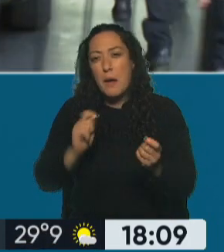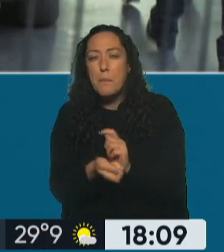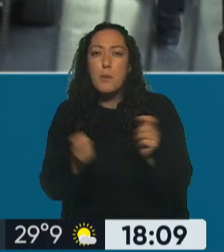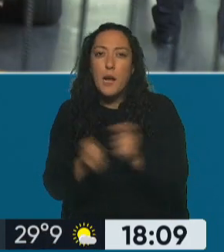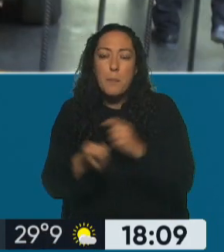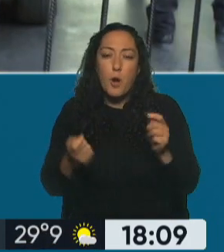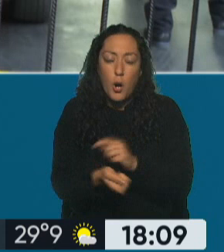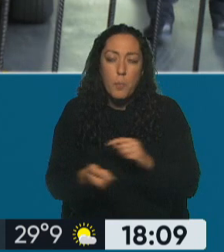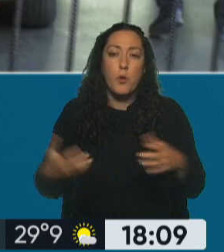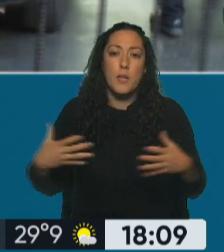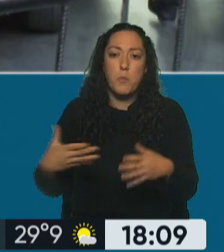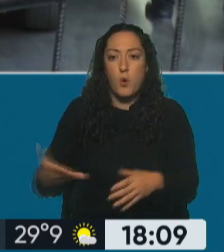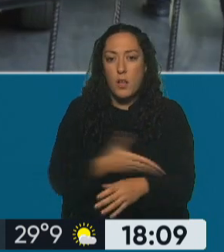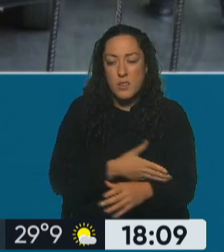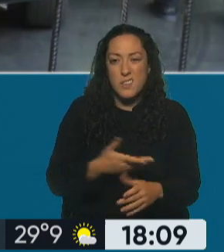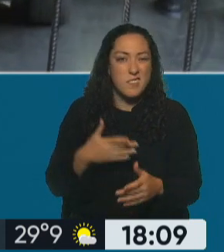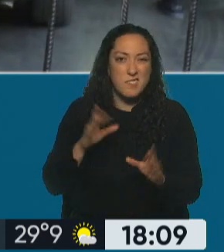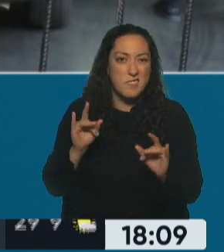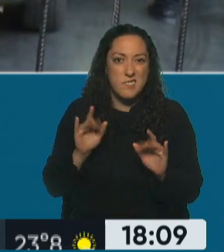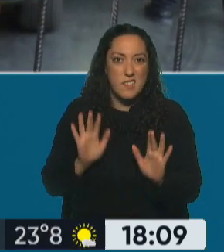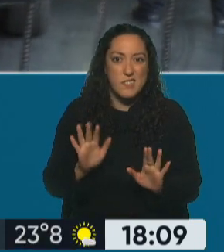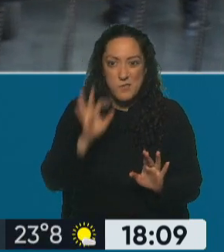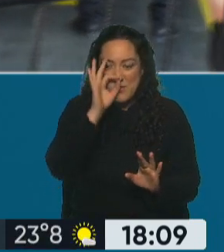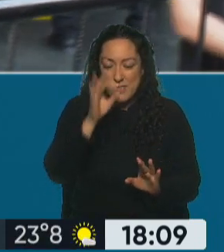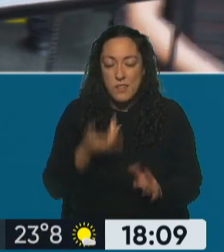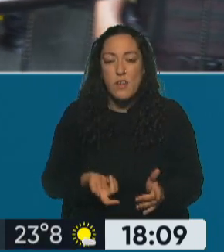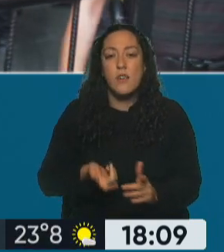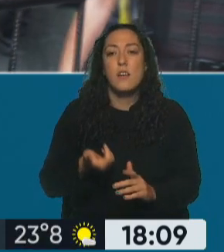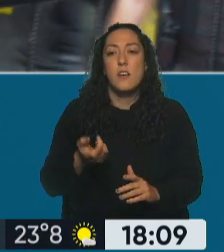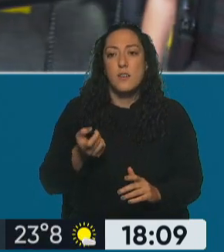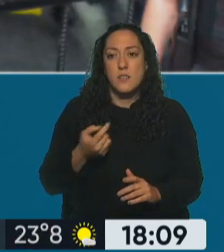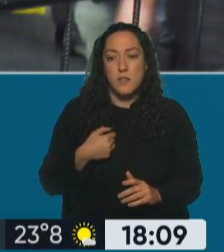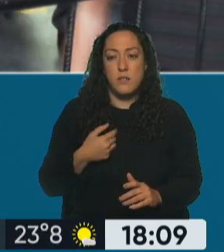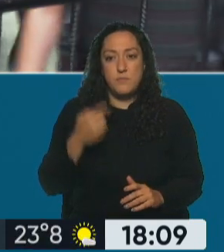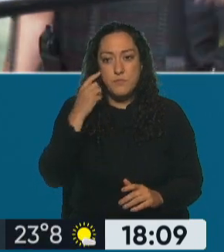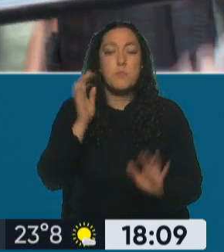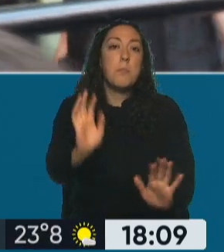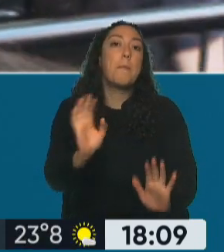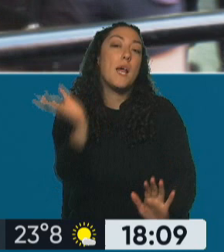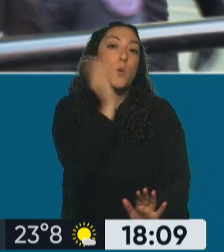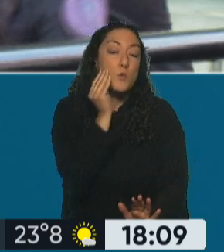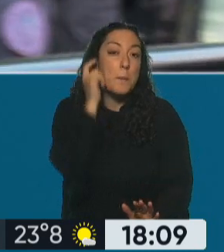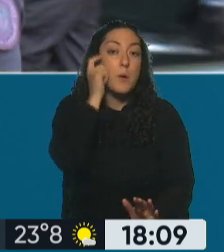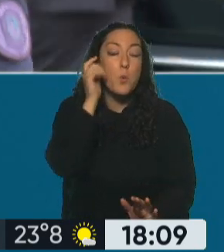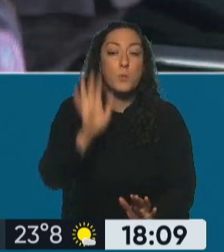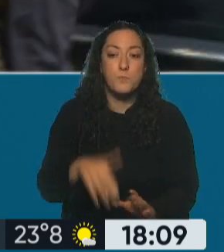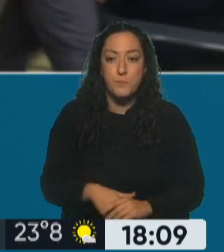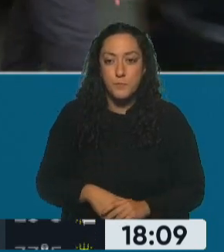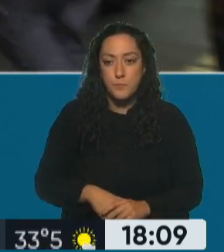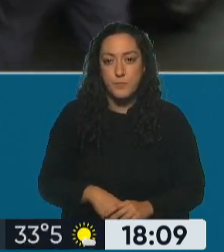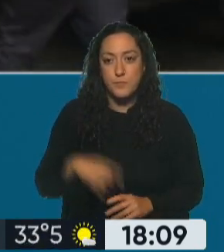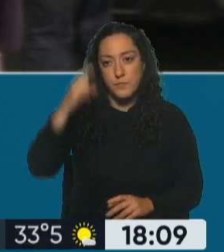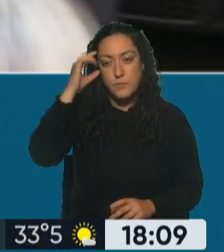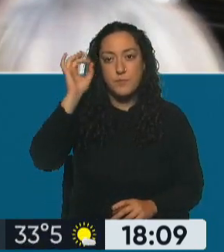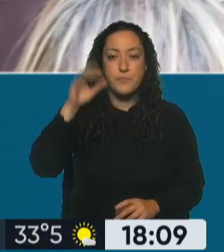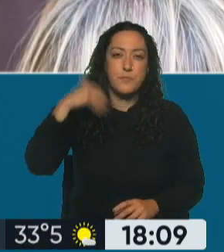de conformar el equipo. A mí particularmente me parece que no solo vamos a tener estos... Escuchame una cosa, Rulo. Sino después del 10 de